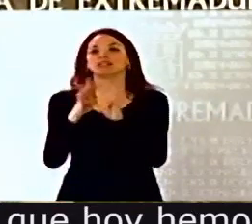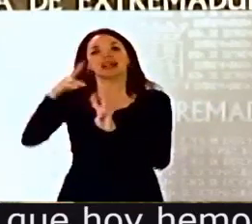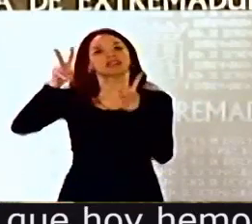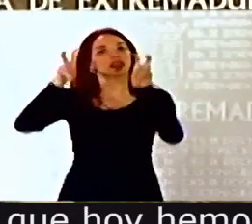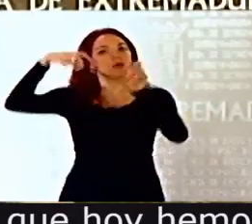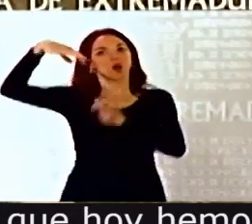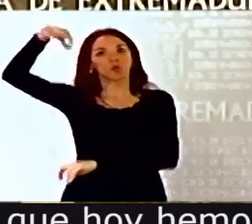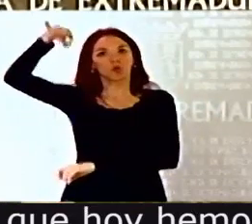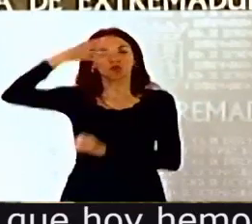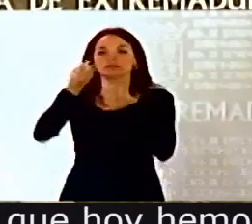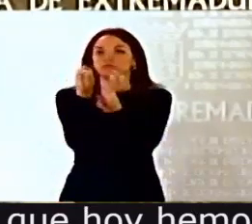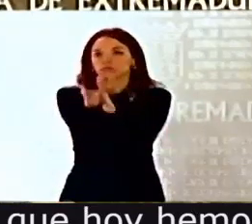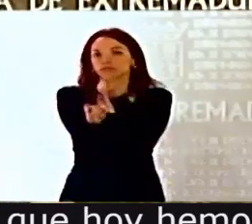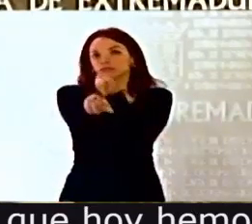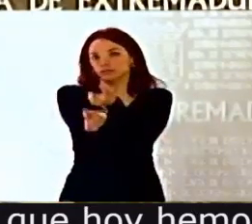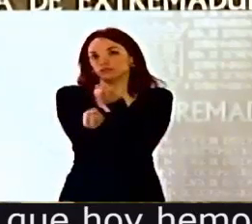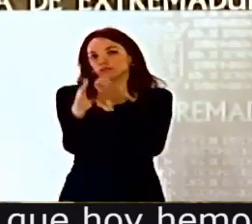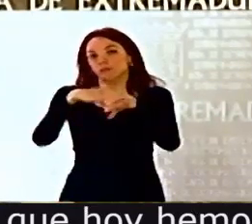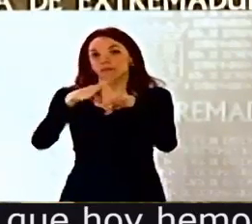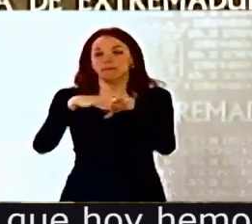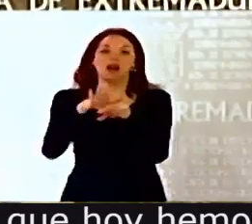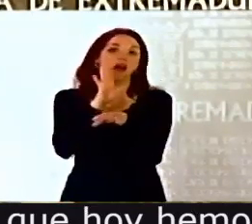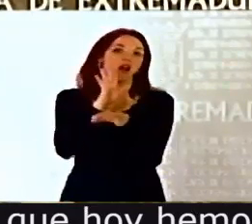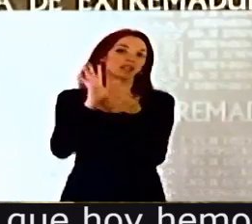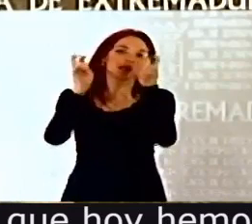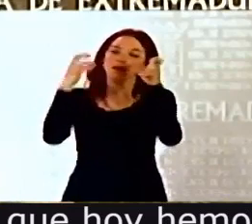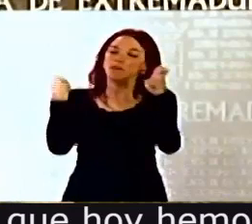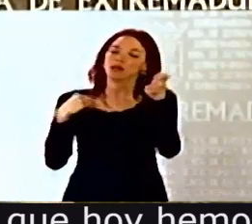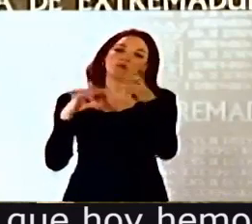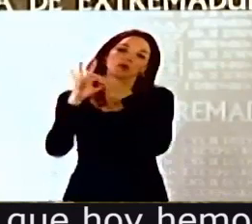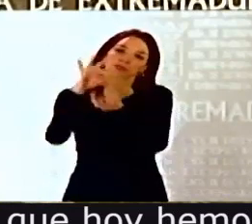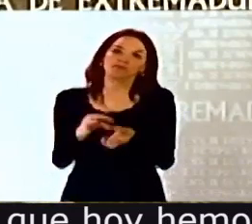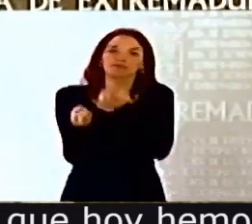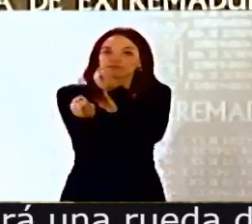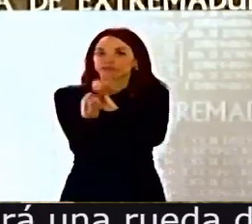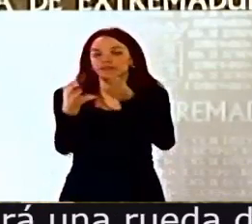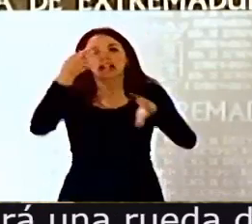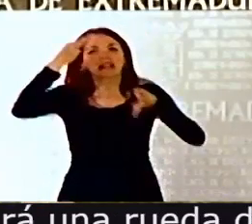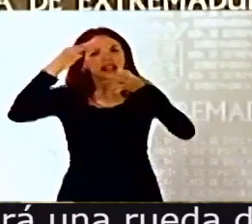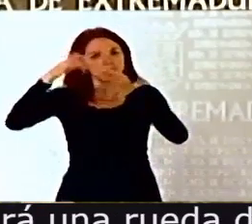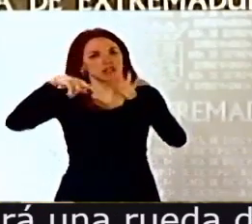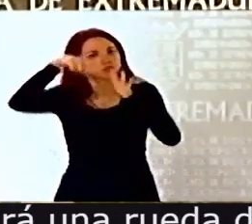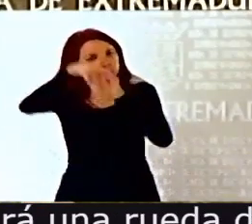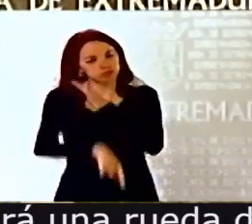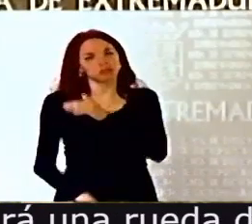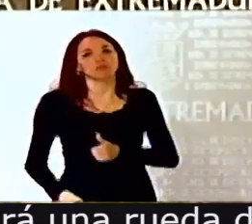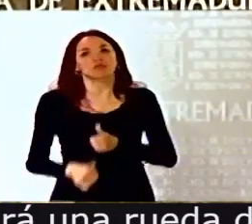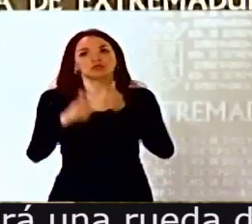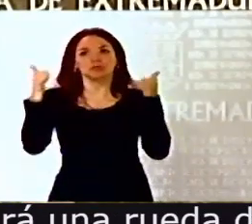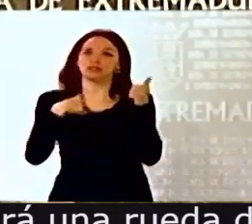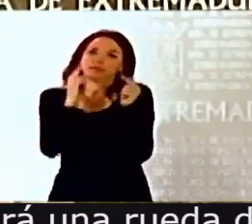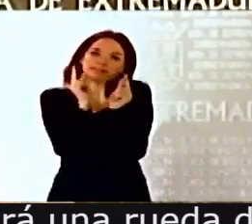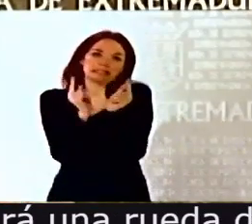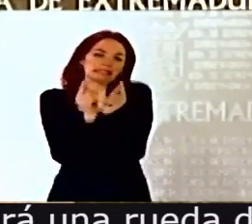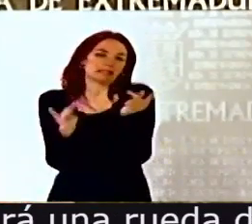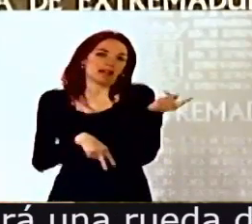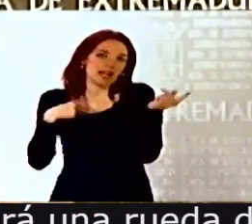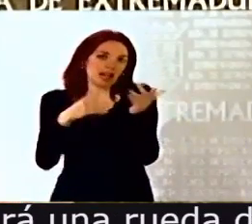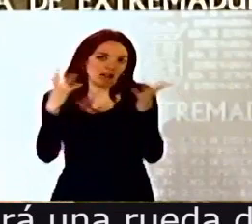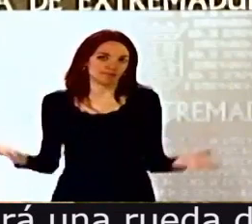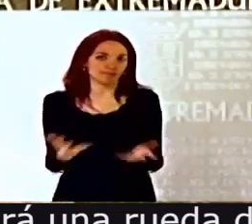todos los detalles de esto que yo en la rueda de prensa del Consejo de Gobierno les digo pues un poco más por encima y en términos más generales que